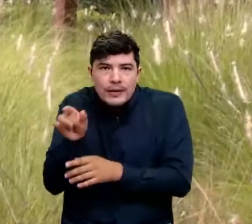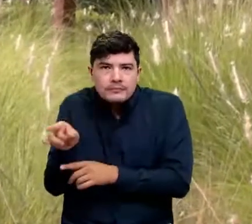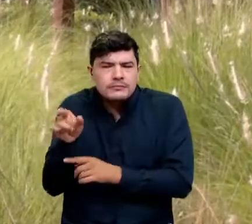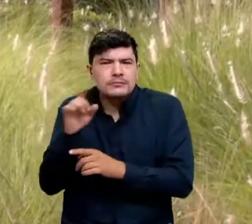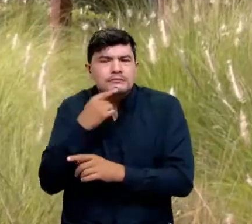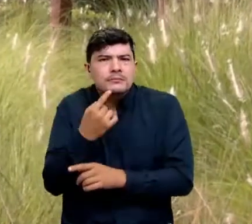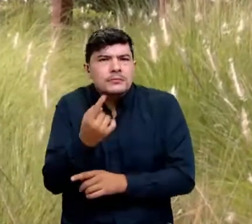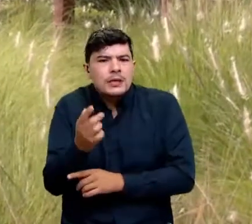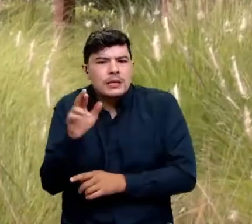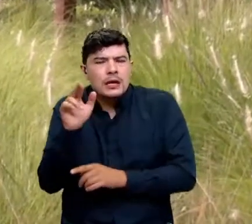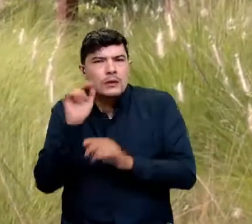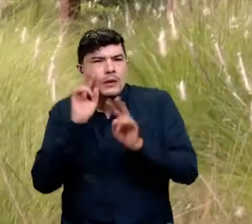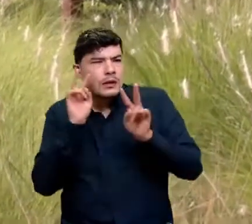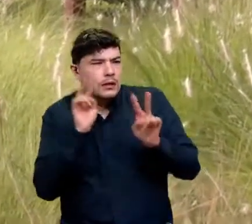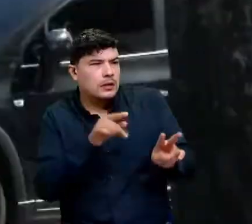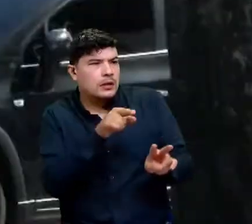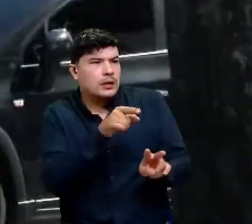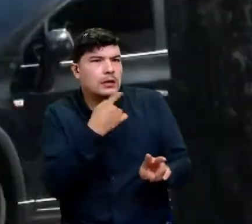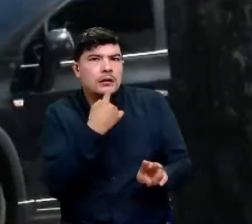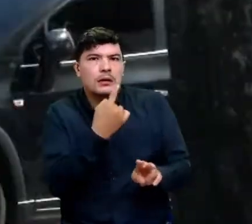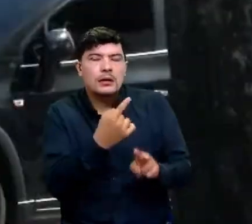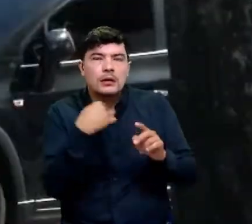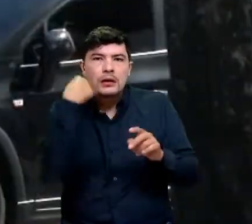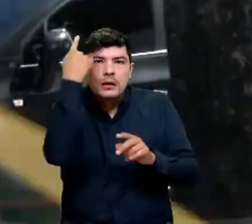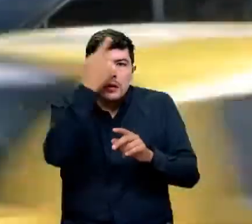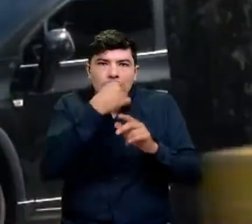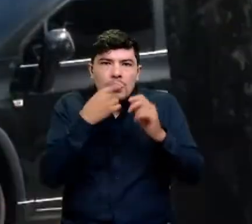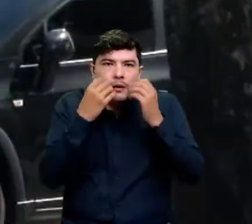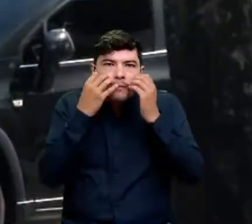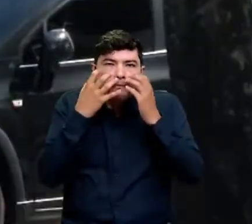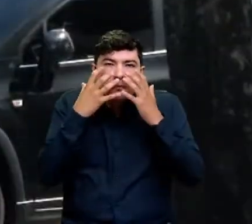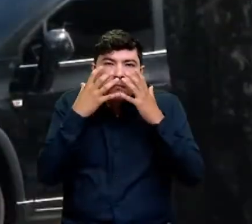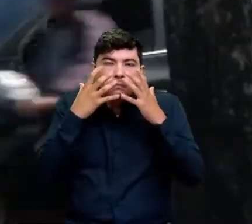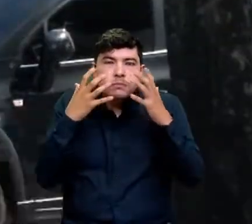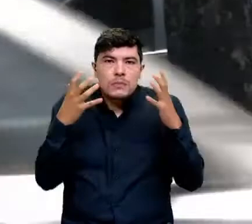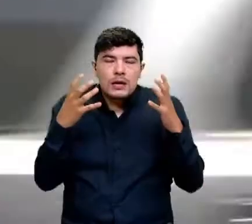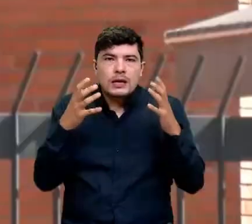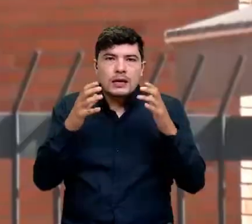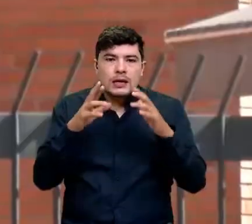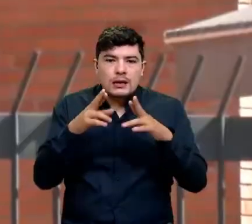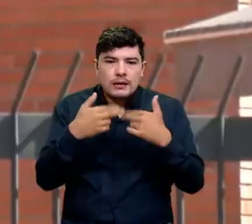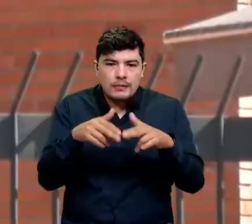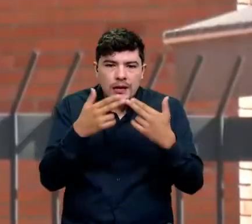extraño que observó fue la inflamación en su rostro en medio de la relación sexual.